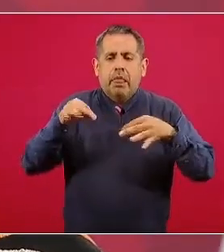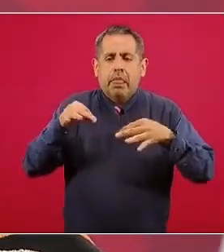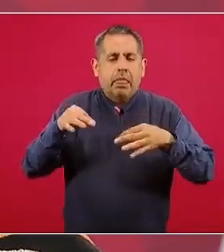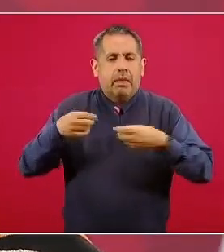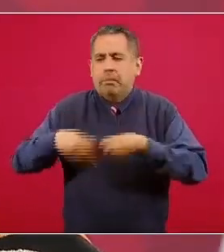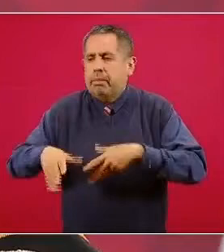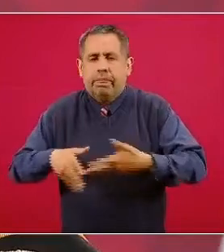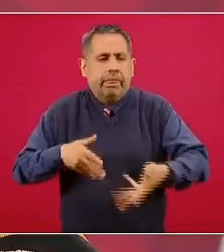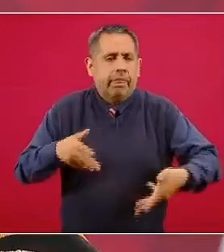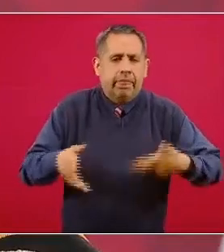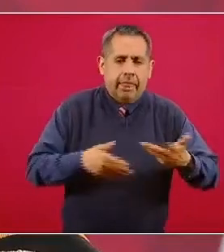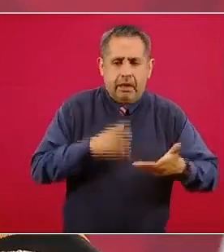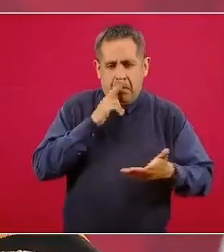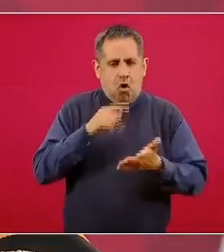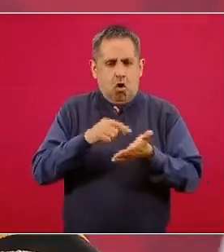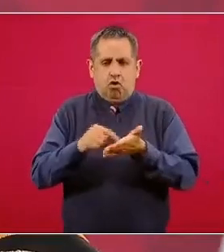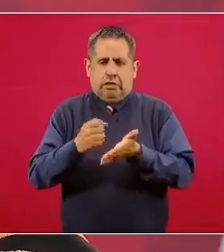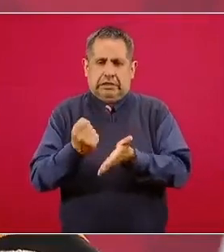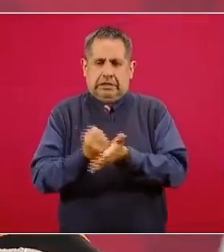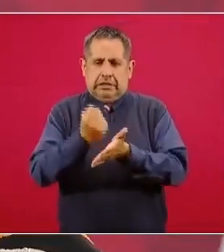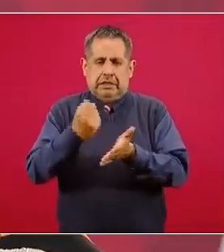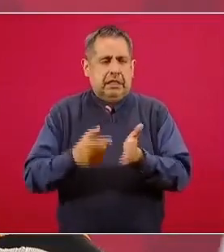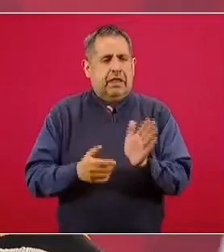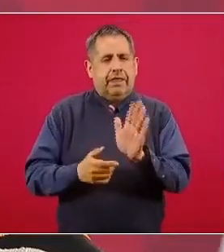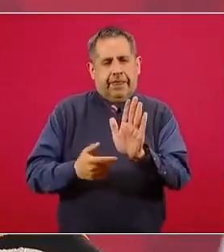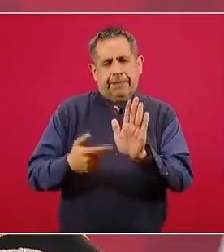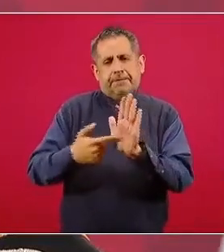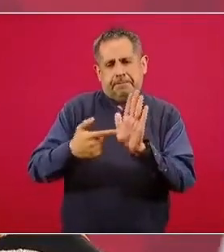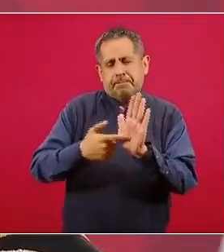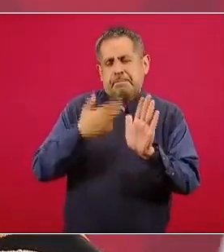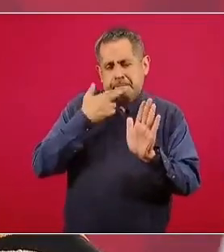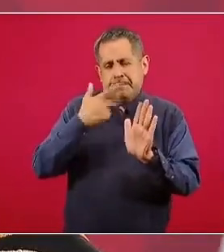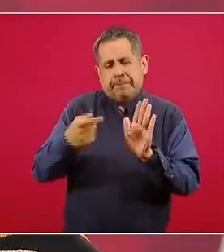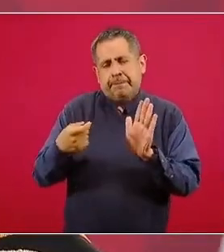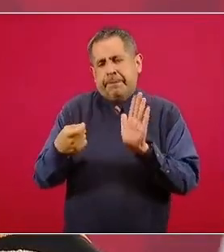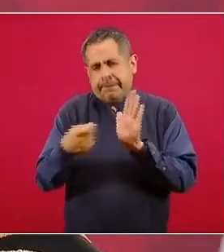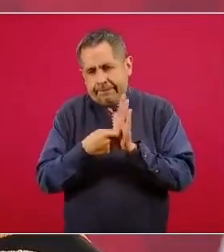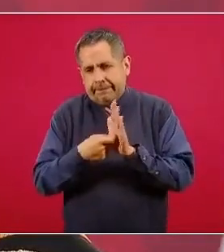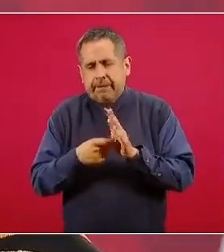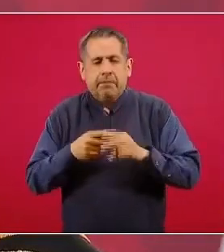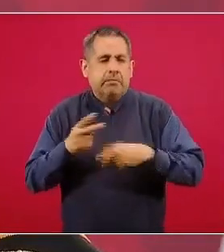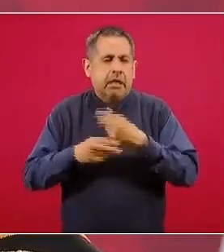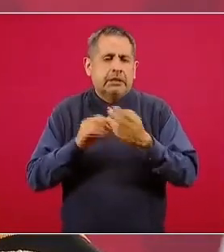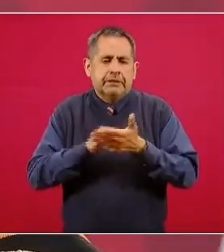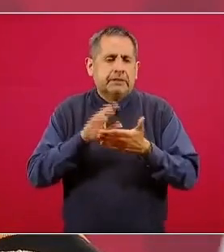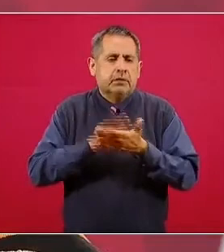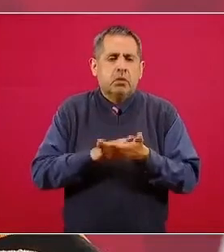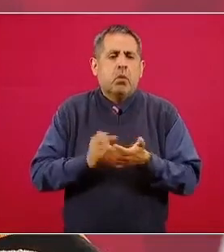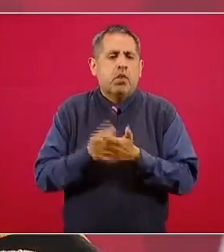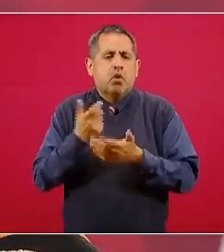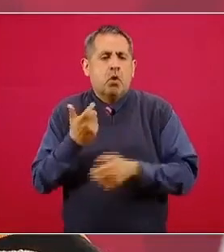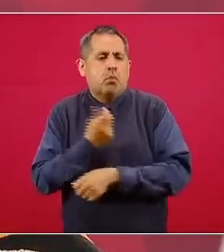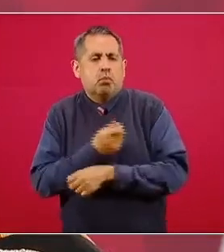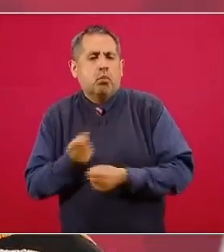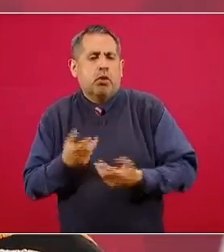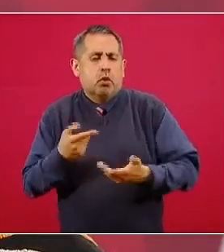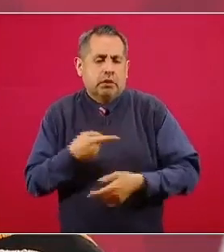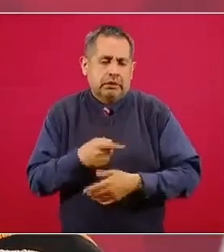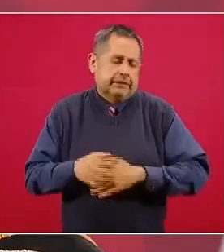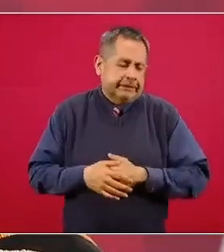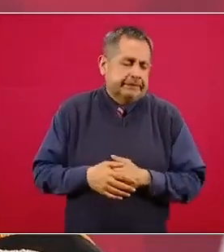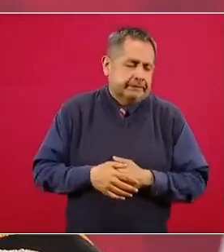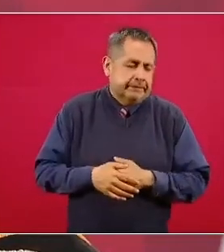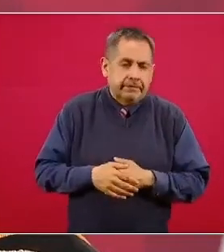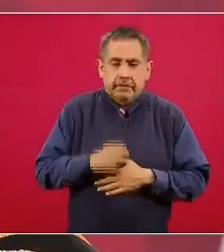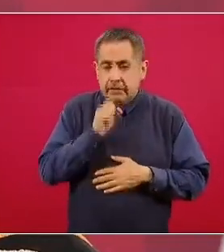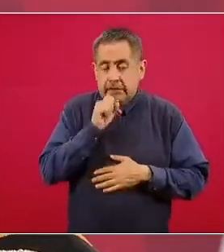podemos perder, entonces lo ideal es que lleven su cartilla nacional de salud y ahí les van a registrar la dosis. También